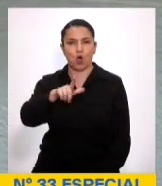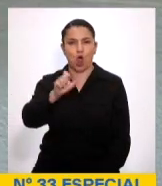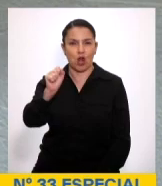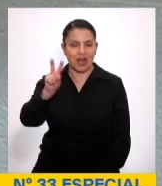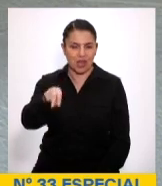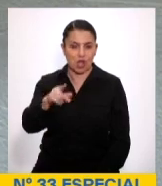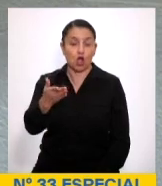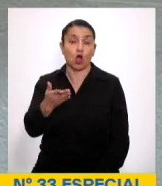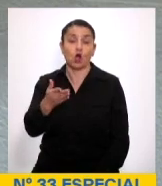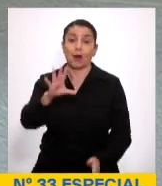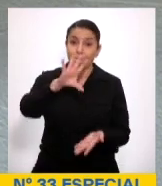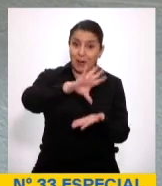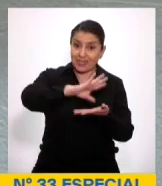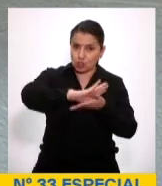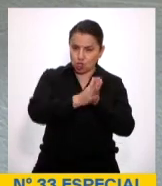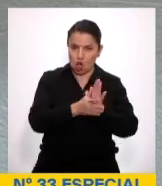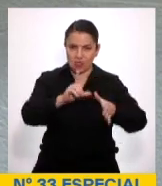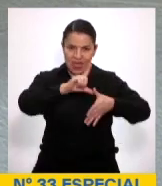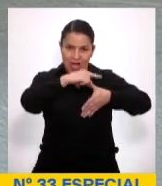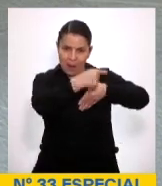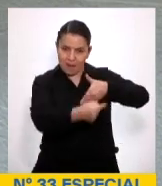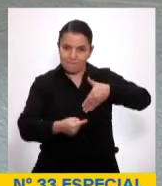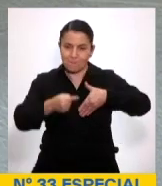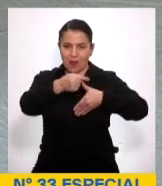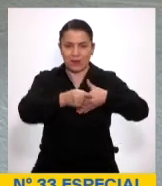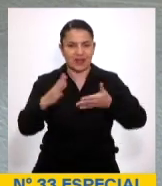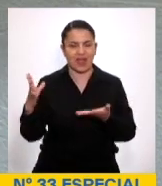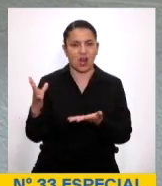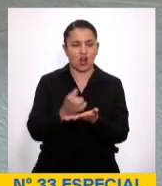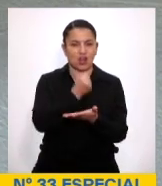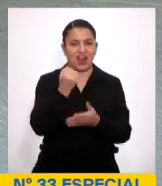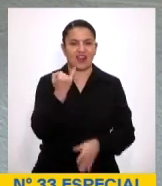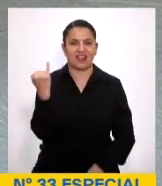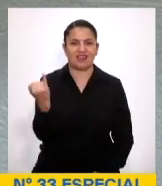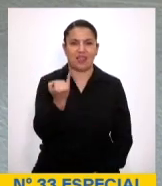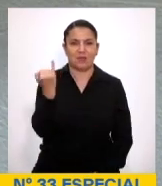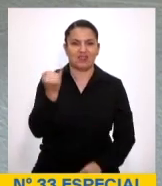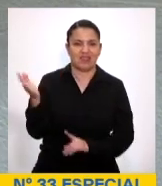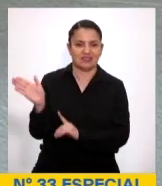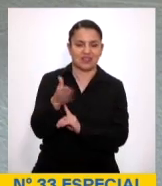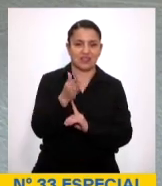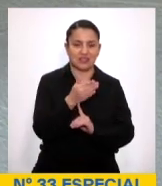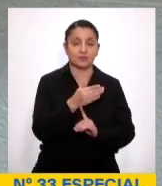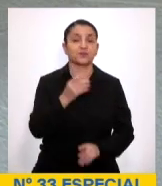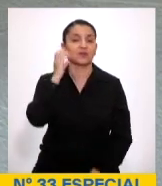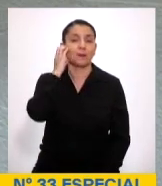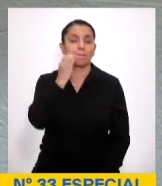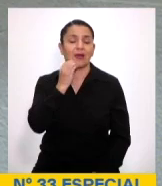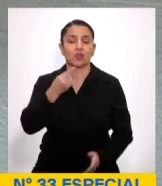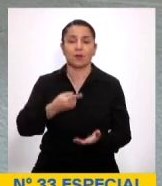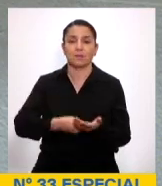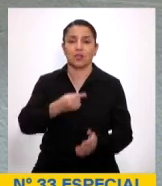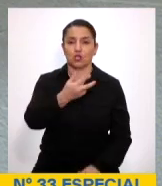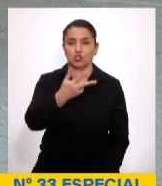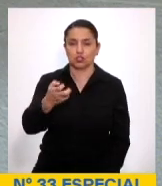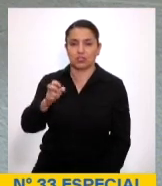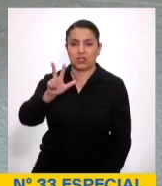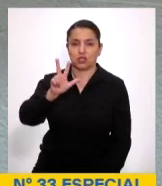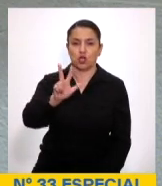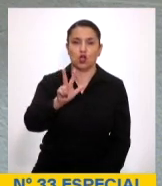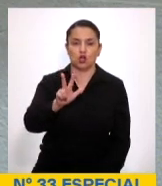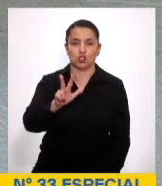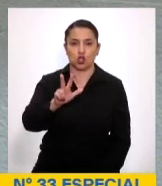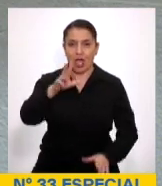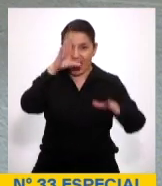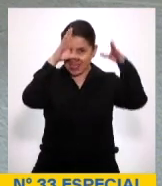tuvo la oportunidad de soñar y conquistar su independencia como nación es así como en mayo de 1808 Napoleón destituyó y